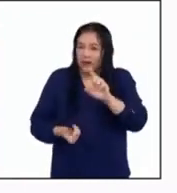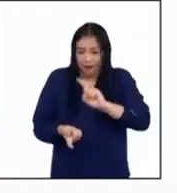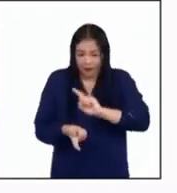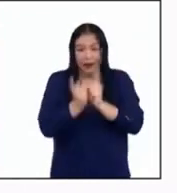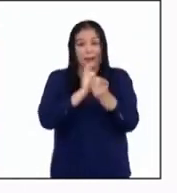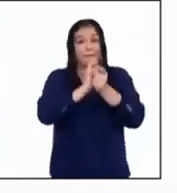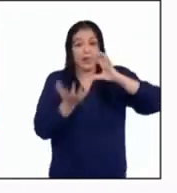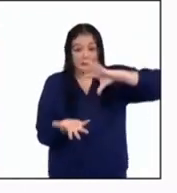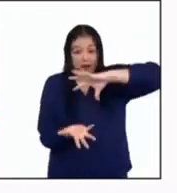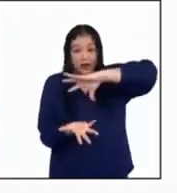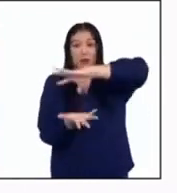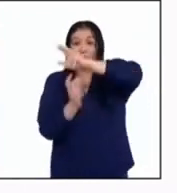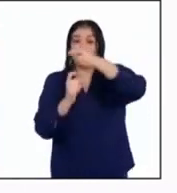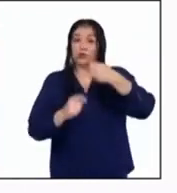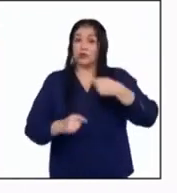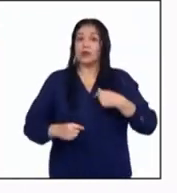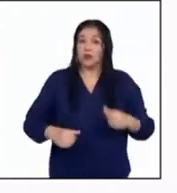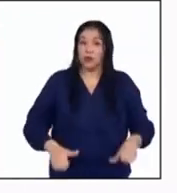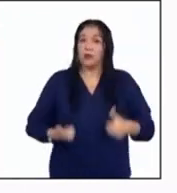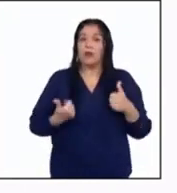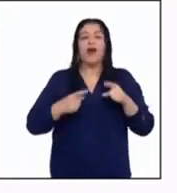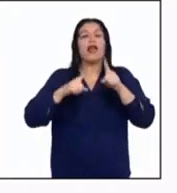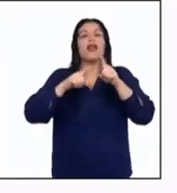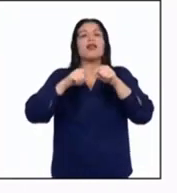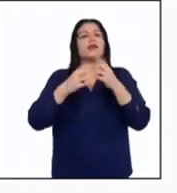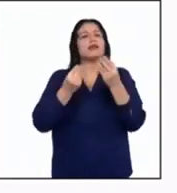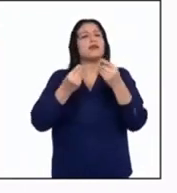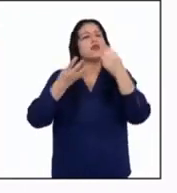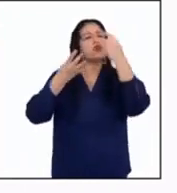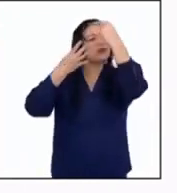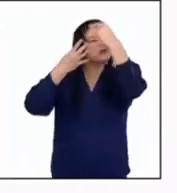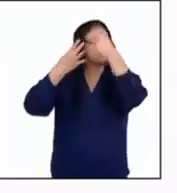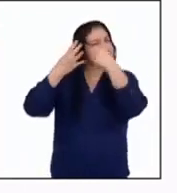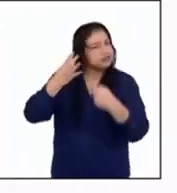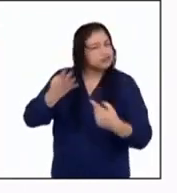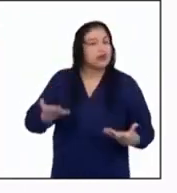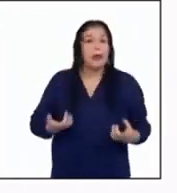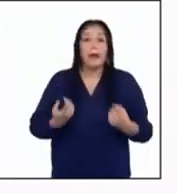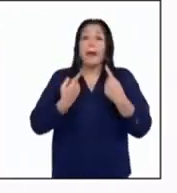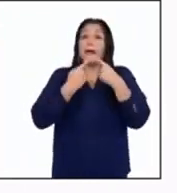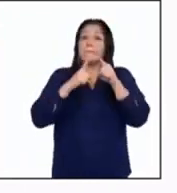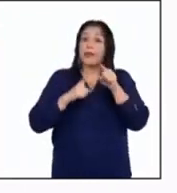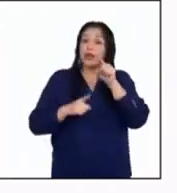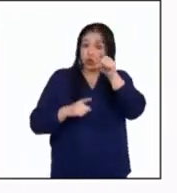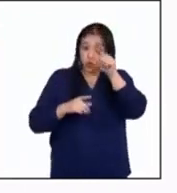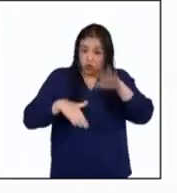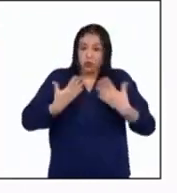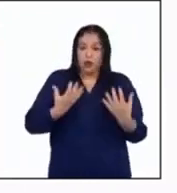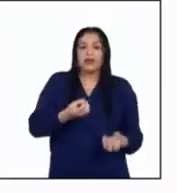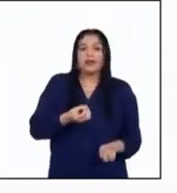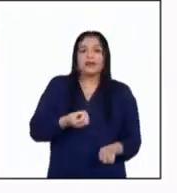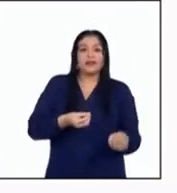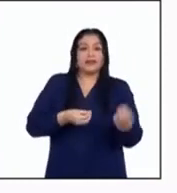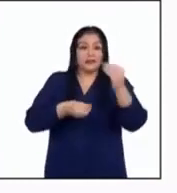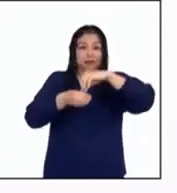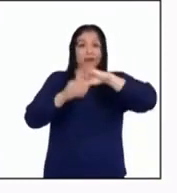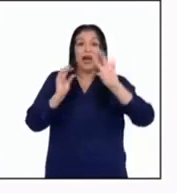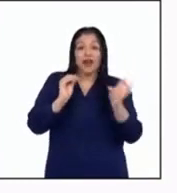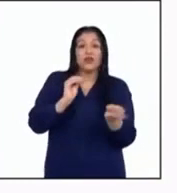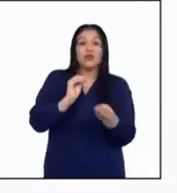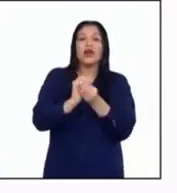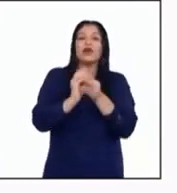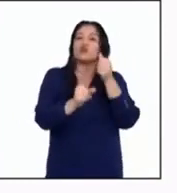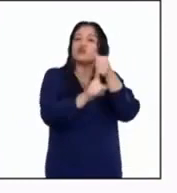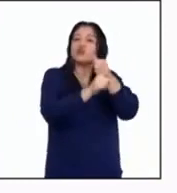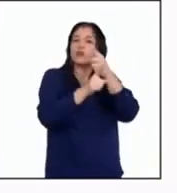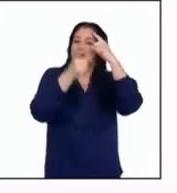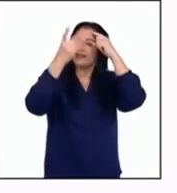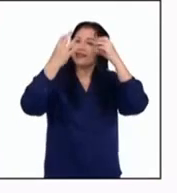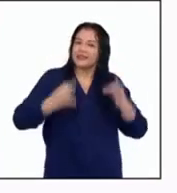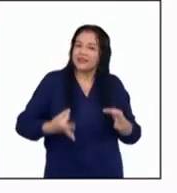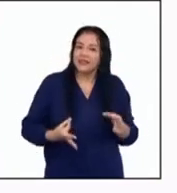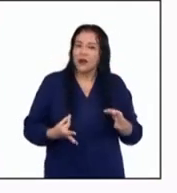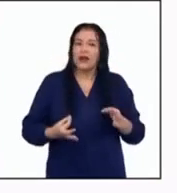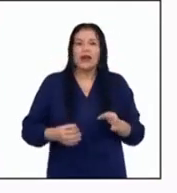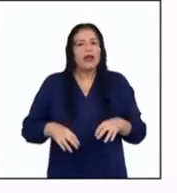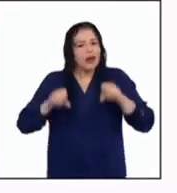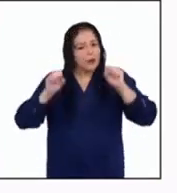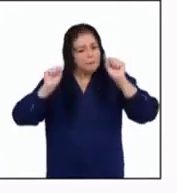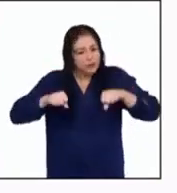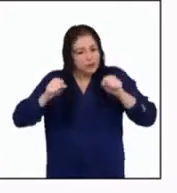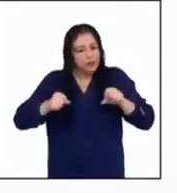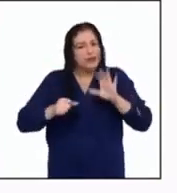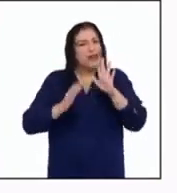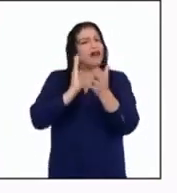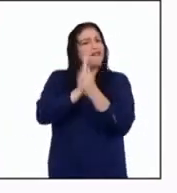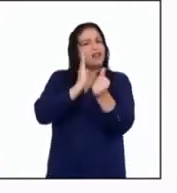cambiar el mundo en el que vivimos depende de muchos factores, pero podemos contribuir a ello con nuestra decisión y la capacidad